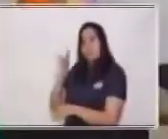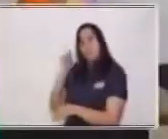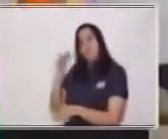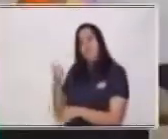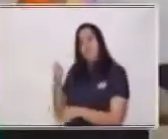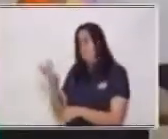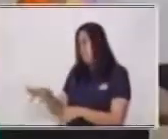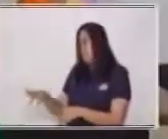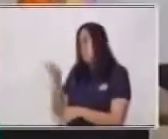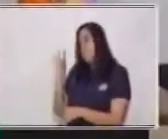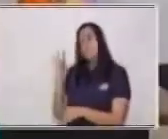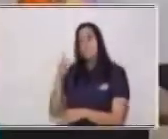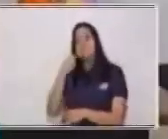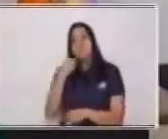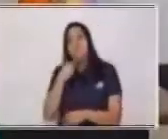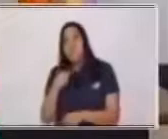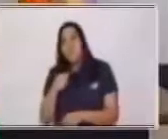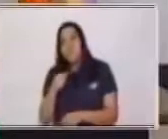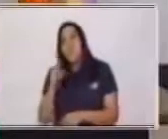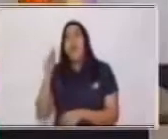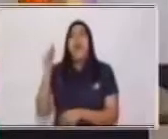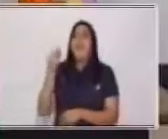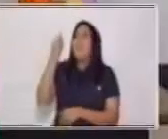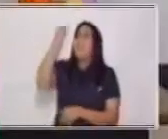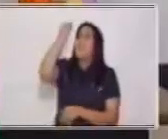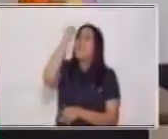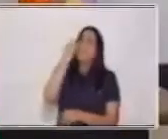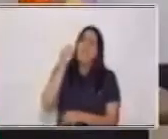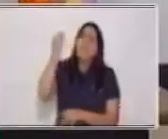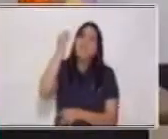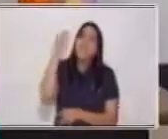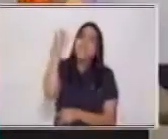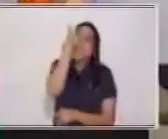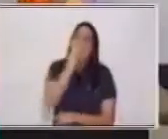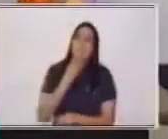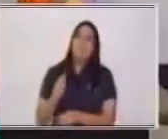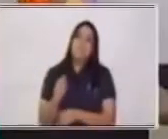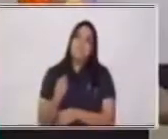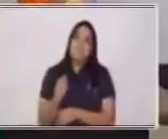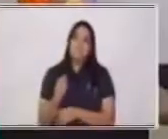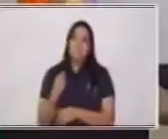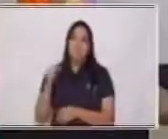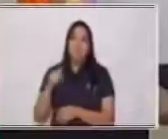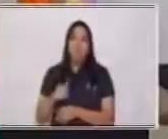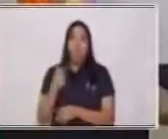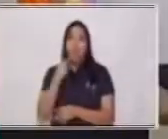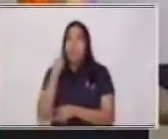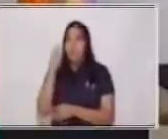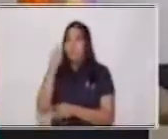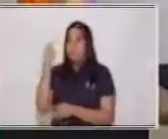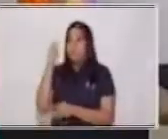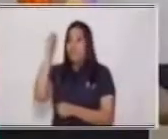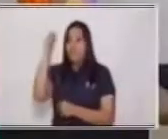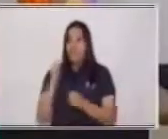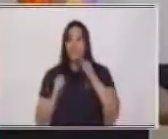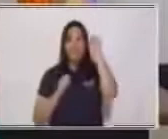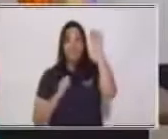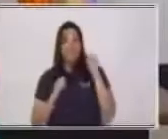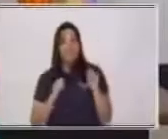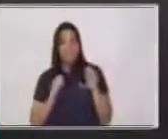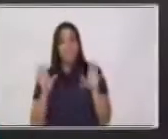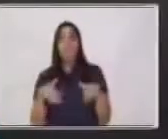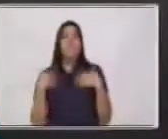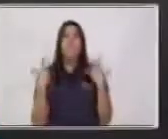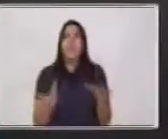¡Sí! ¡Qué día tan lindo! Muy bien, ¡qué día tan lindo! Tiene dos signos muy peculiares. Y